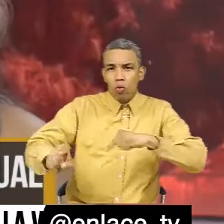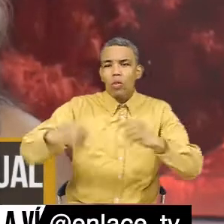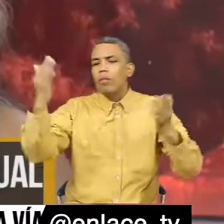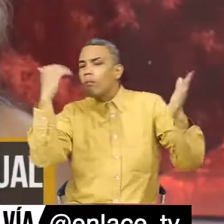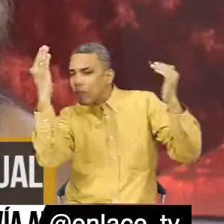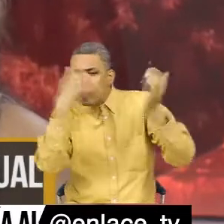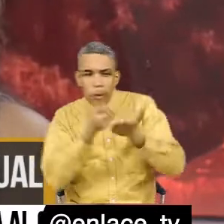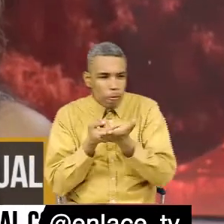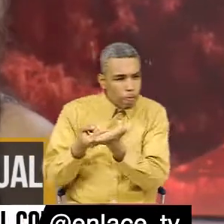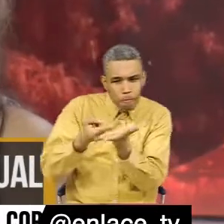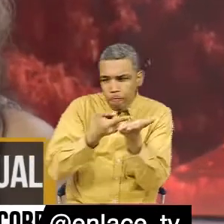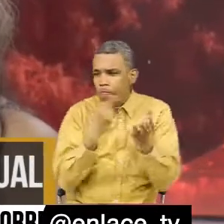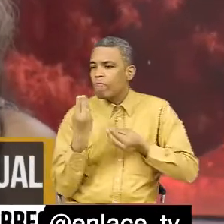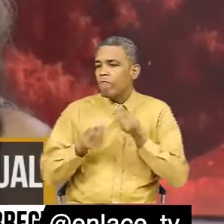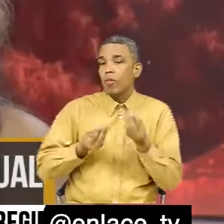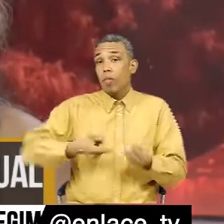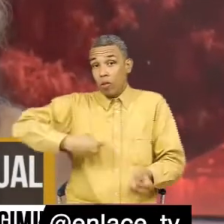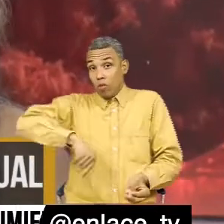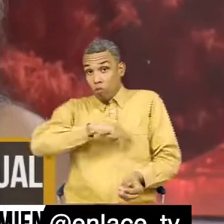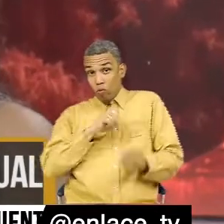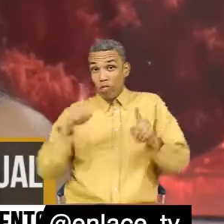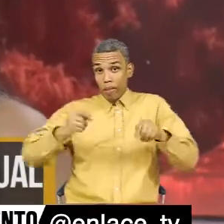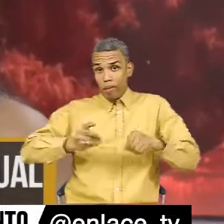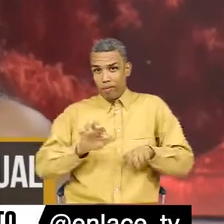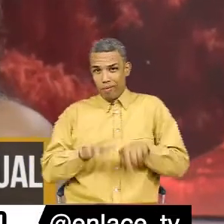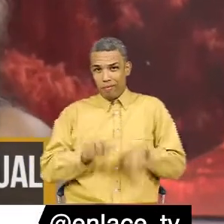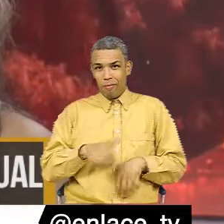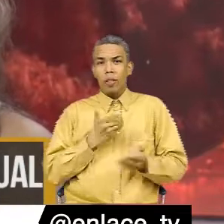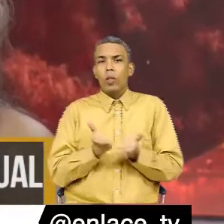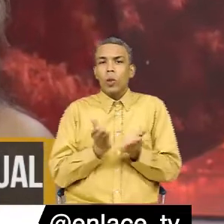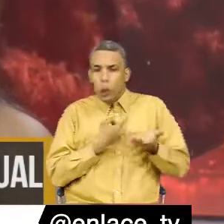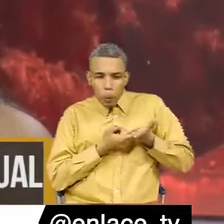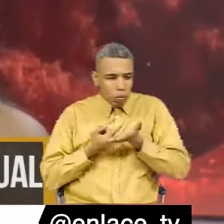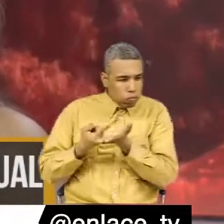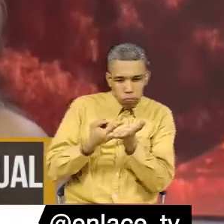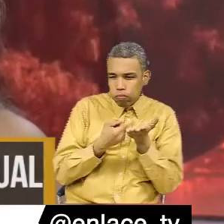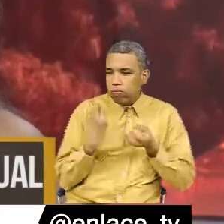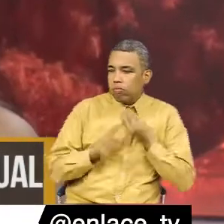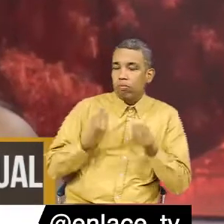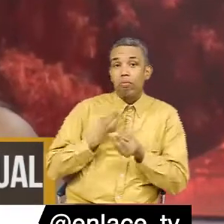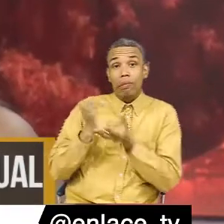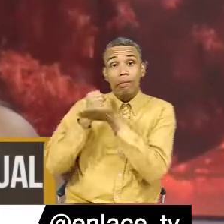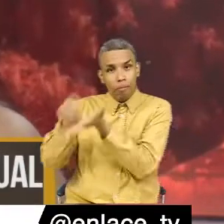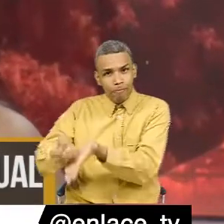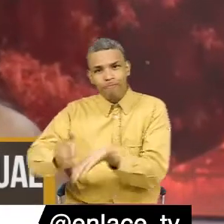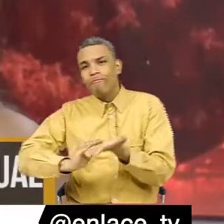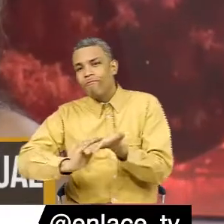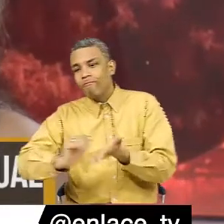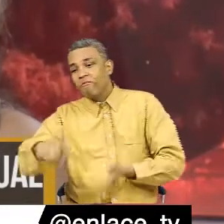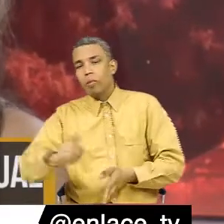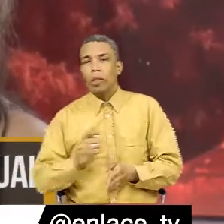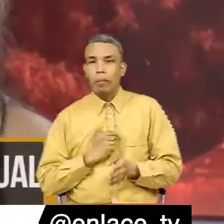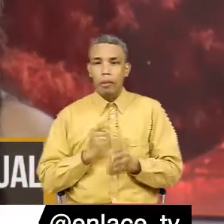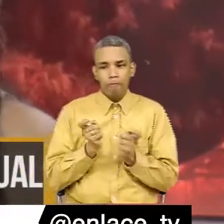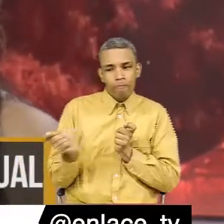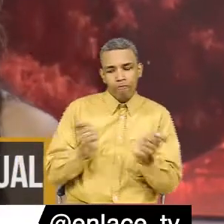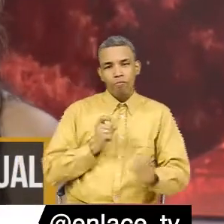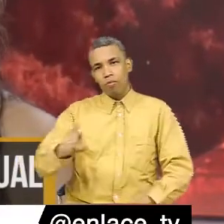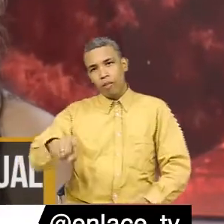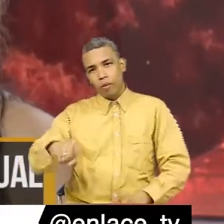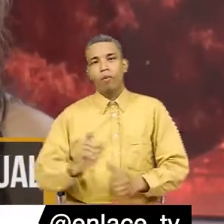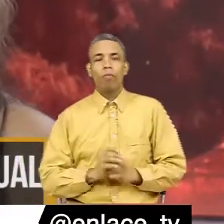paso a seguir como Secretaría de Educación, como ente competente para entrar a mediar y entrar a solucionar y tomar las medidas respectivas. Es